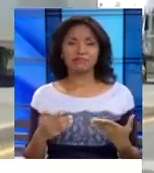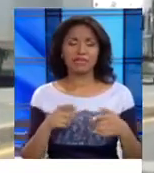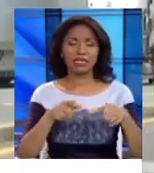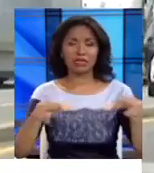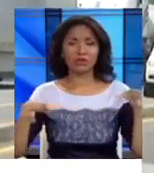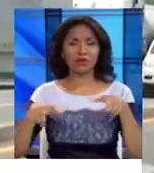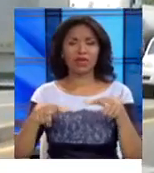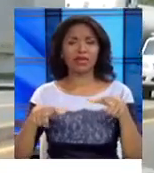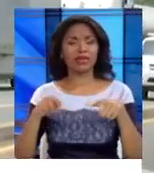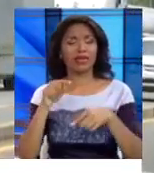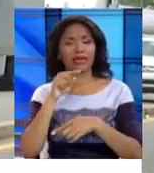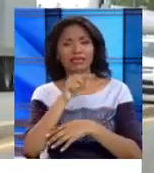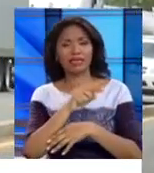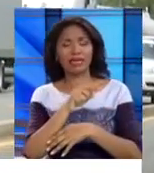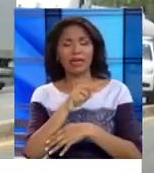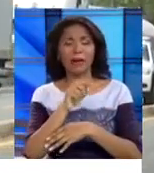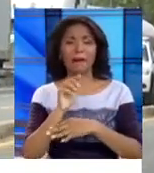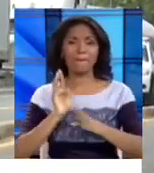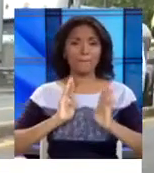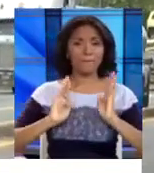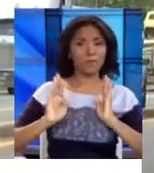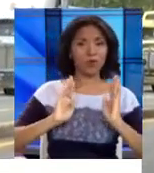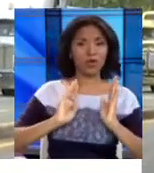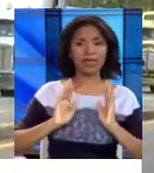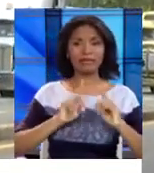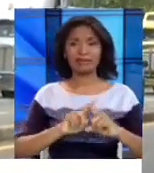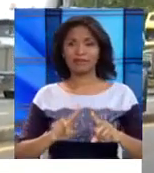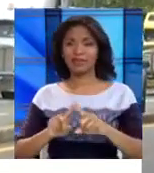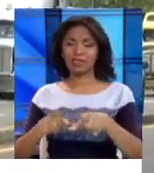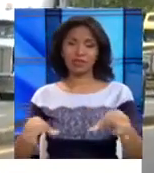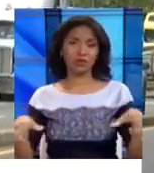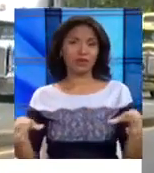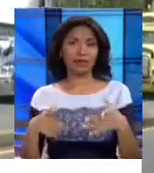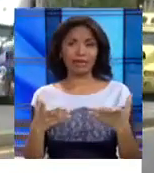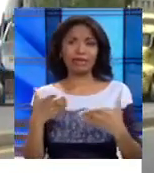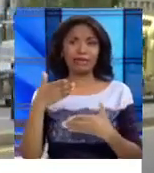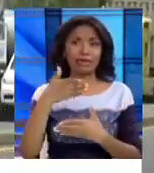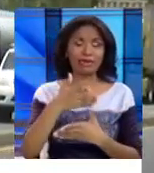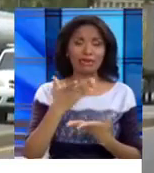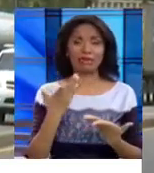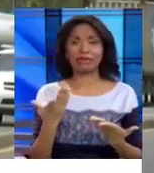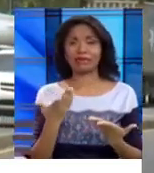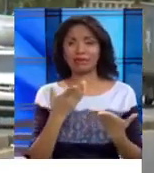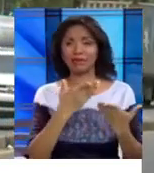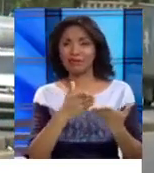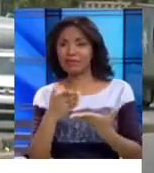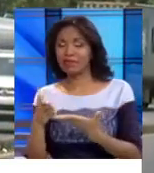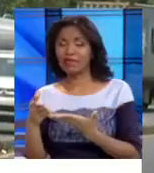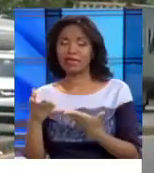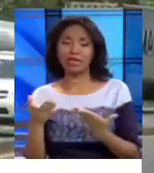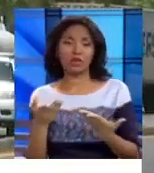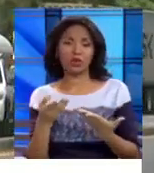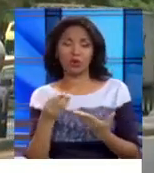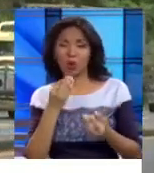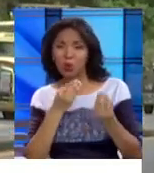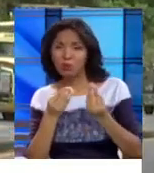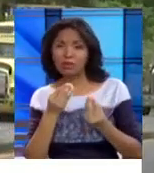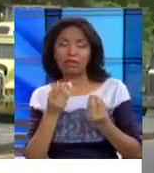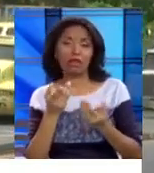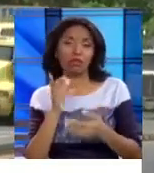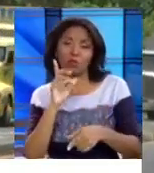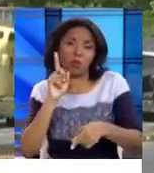de Tierras Altas, también Boquete, de zonas bajas, que desean llegar a los mercados ubicados en provincias centrales y también